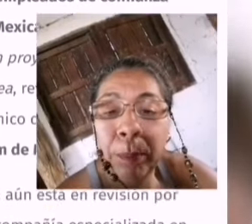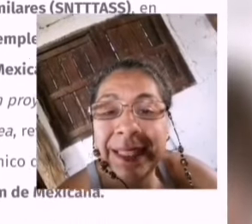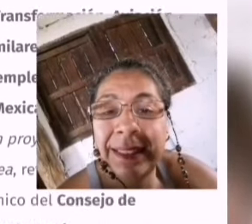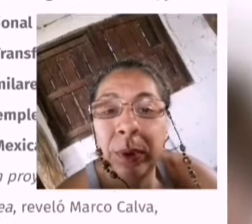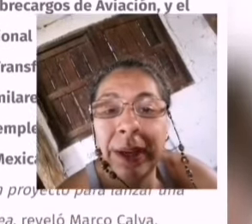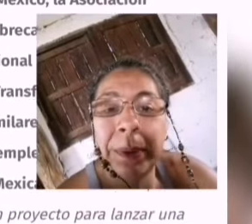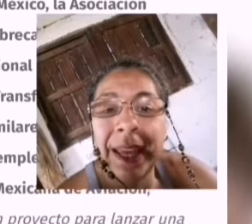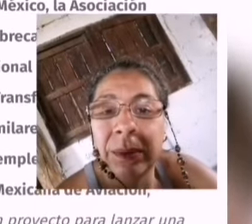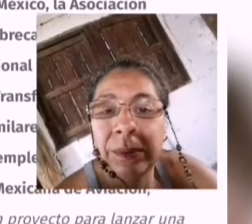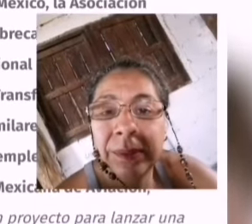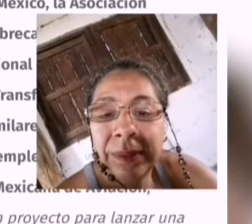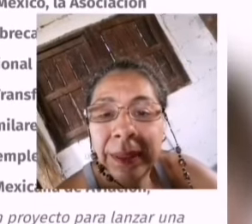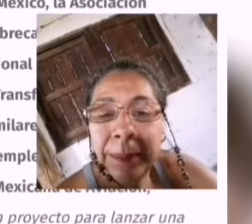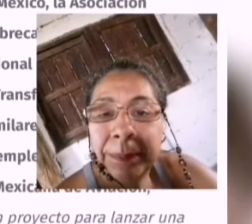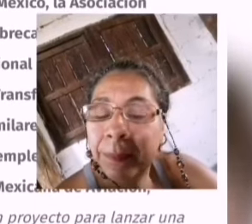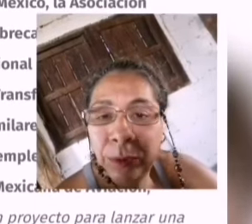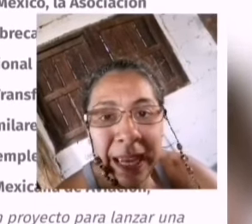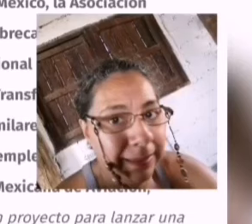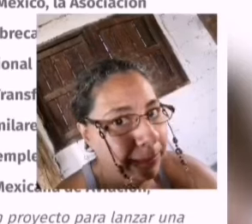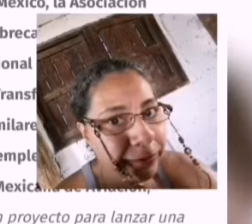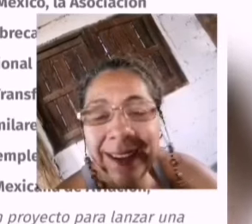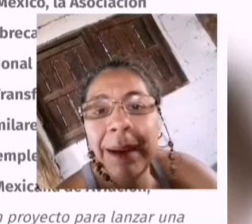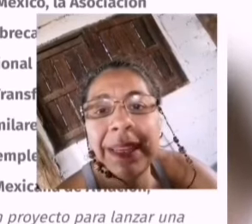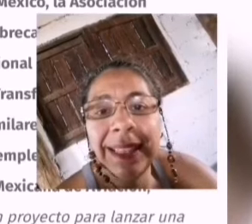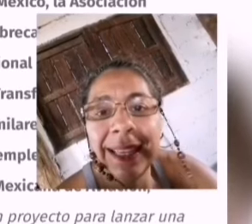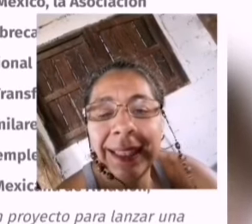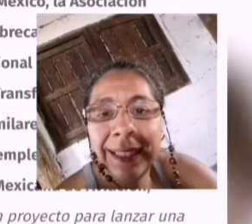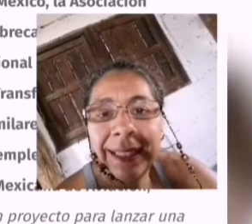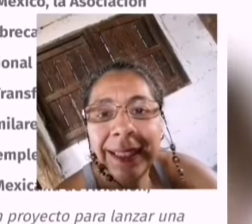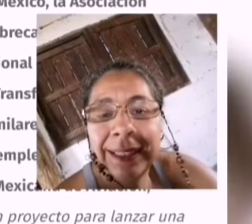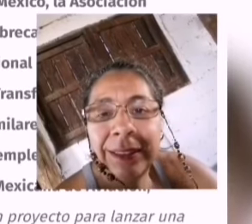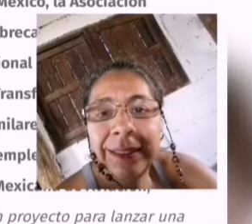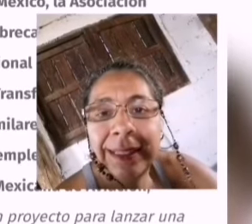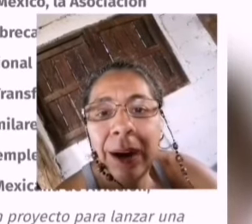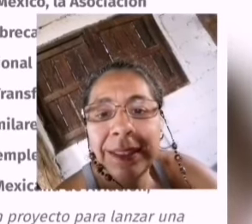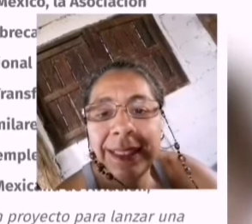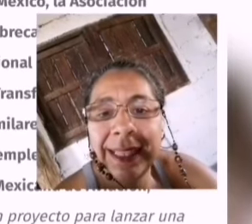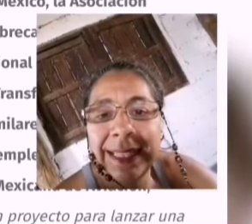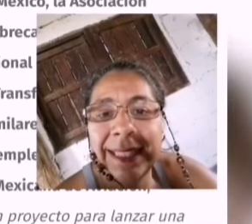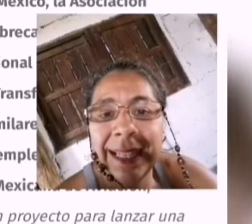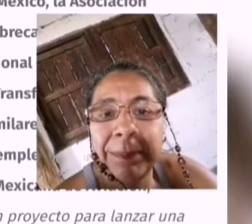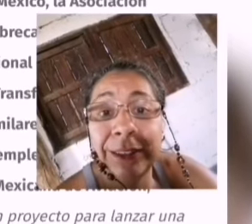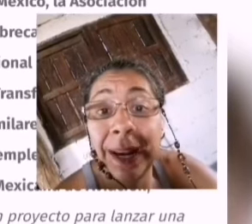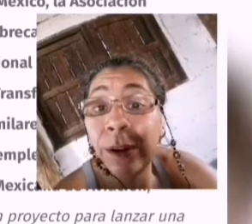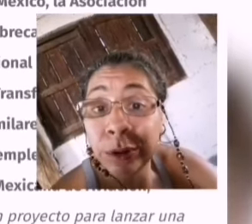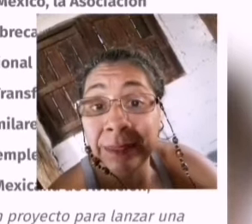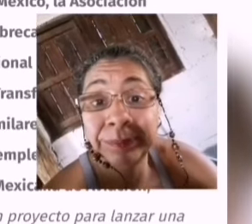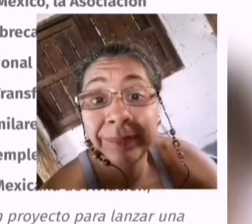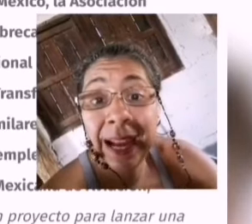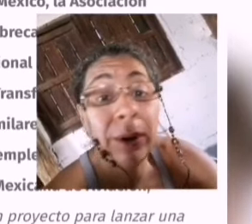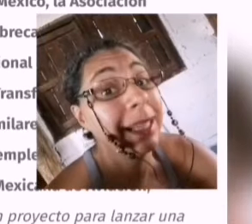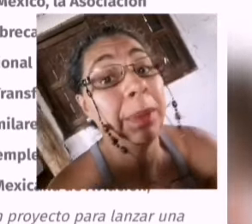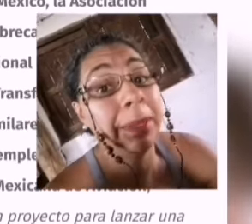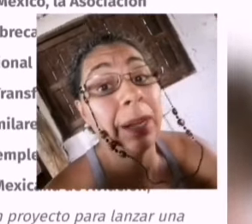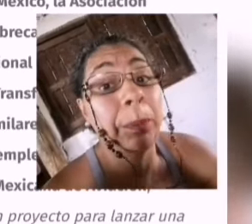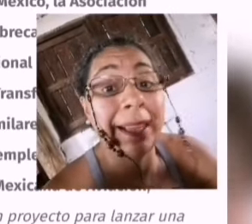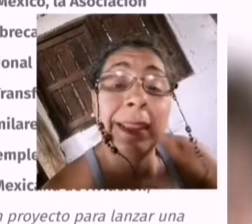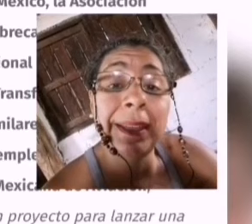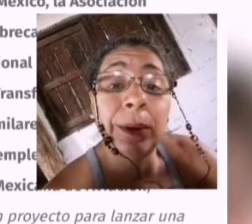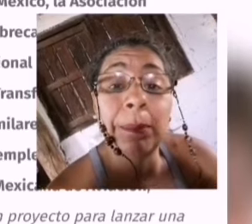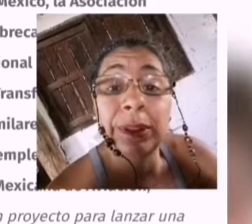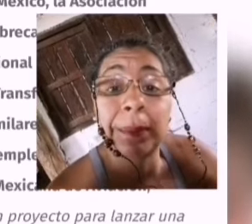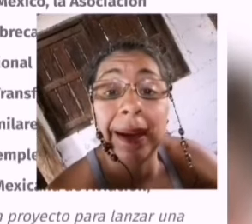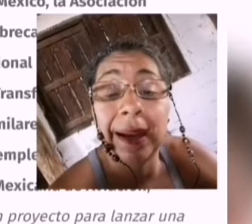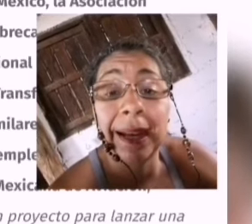con un préstamo del gobierno o sea francamente ahora sí que está cambiando la cosa ahora ya no va a haber una